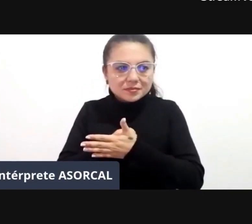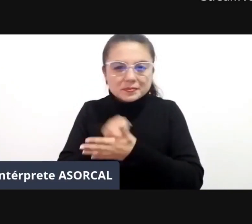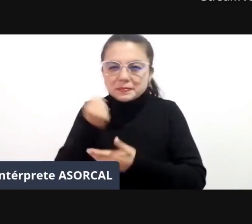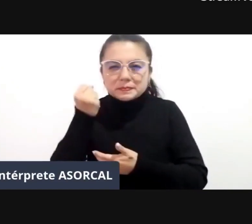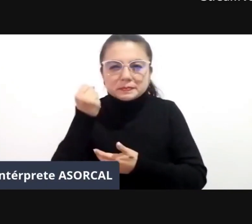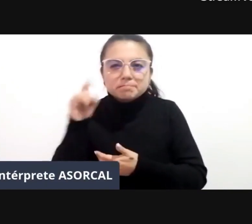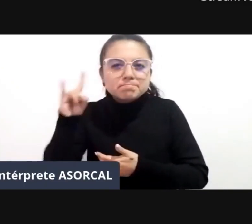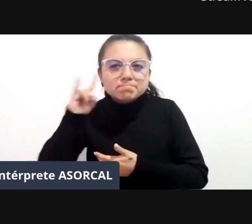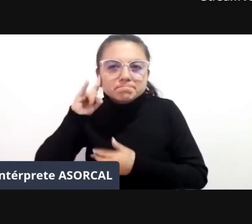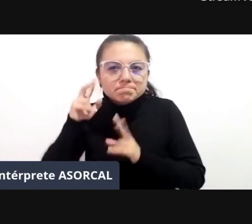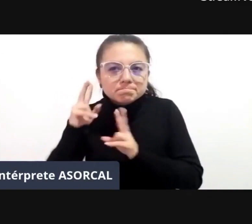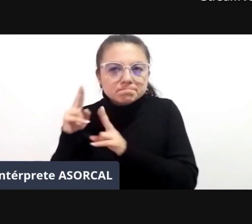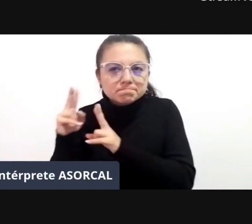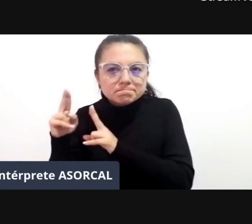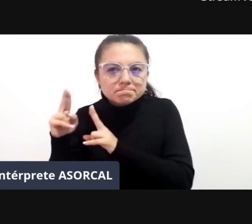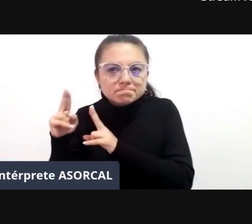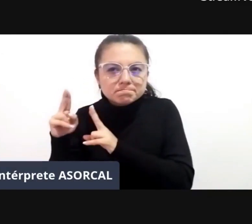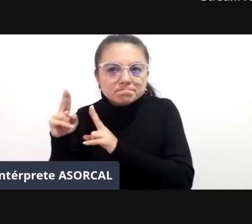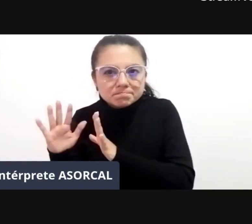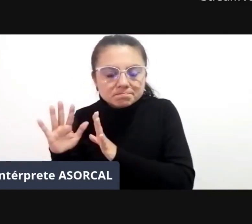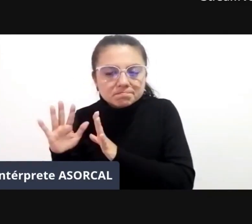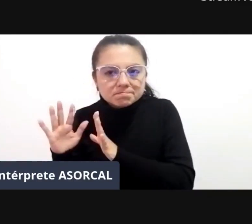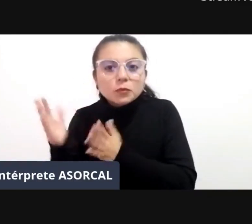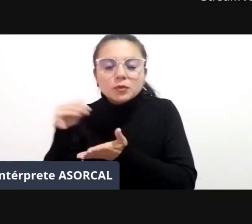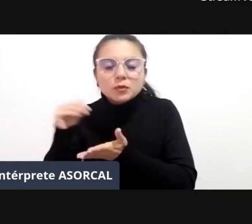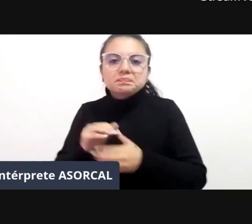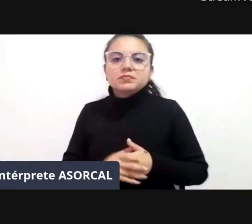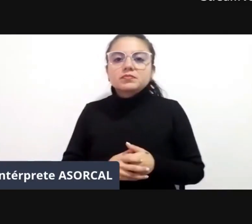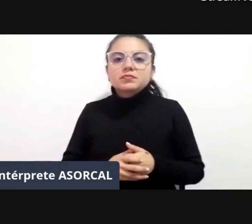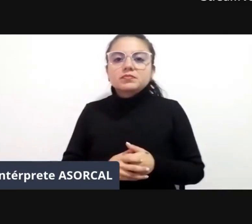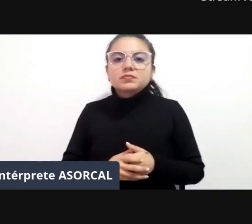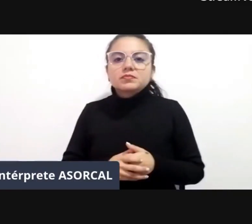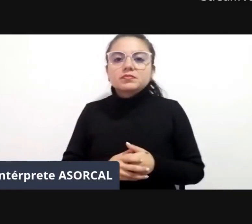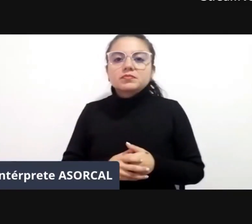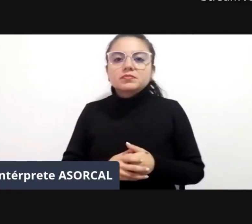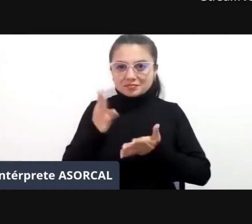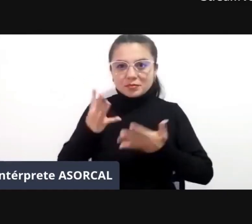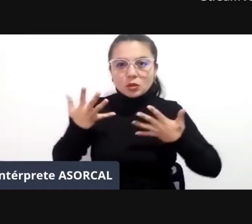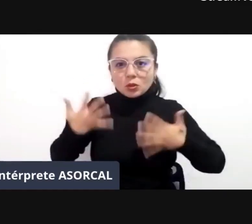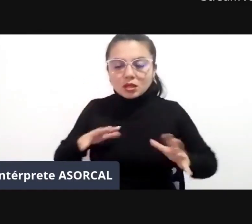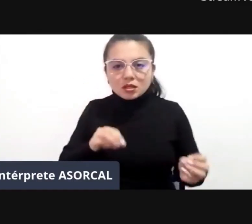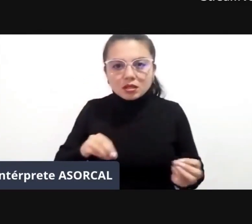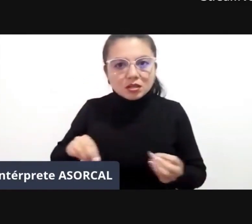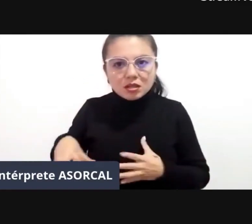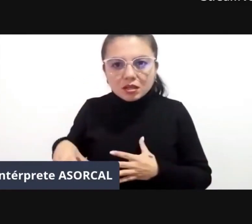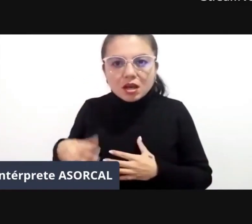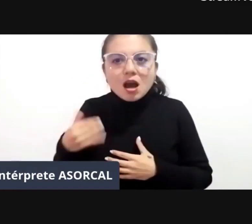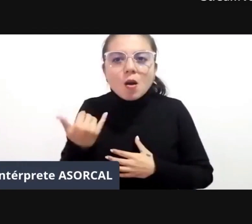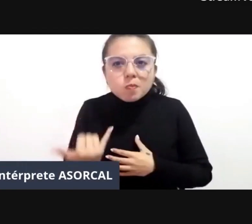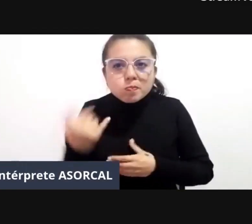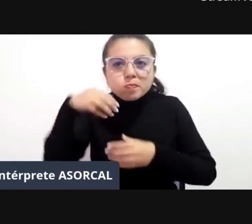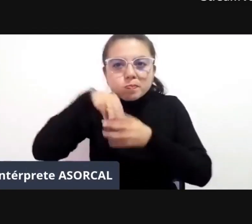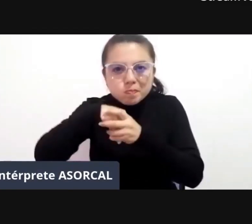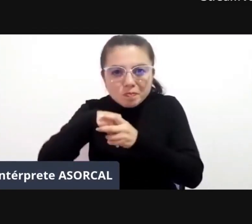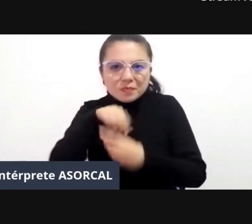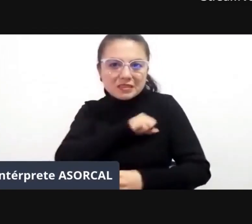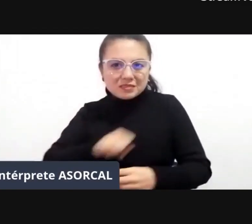sus privilegios. En el país que se asomaba a la guerra civil en 1980, la oligarquía siguió